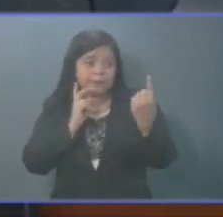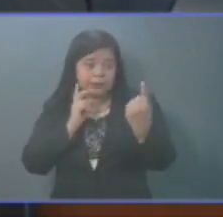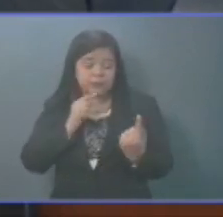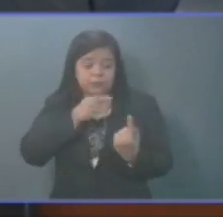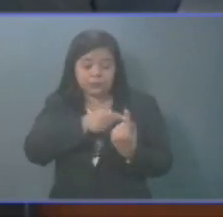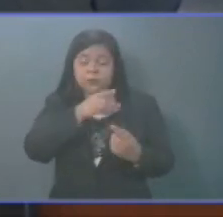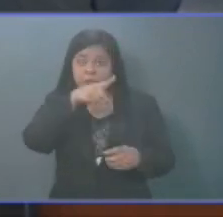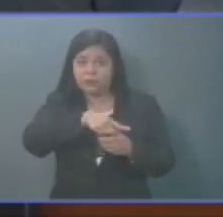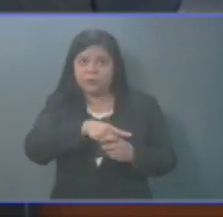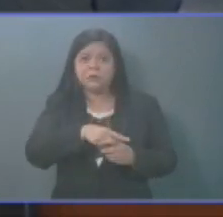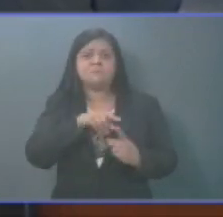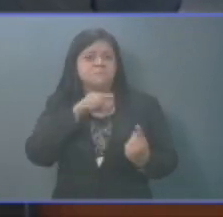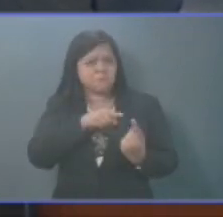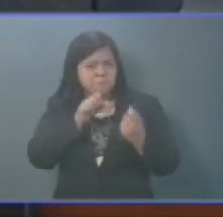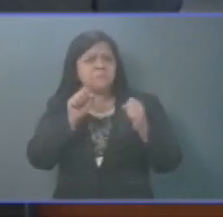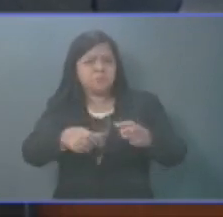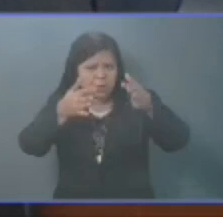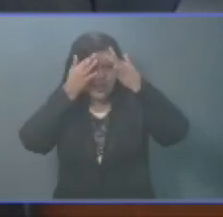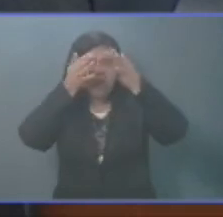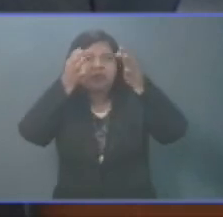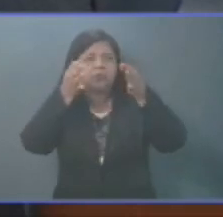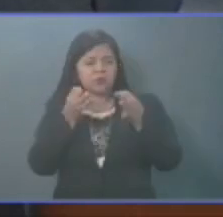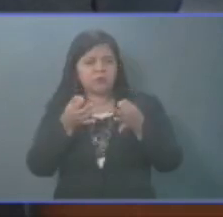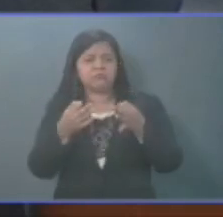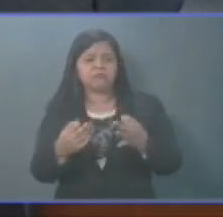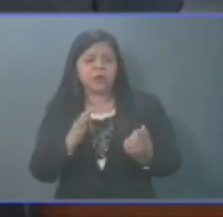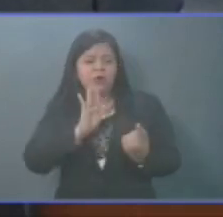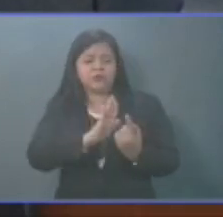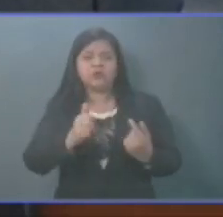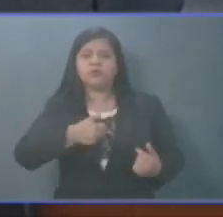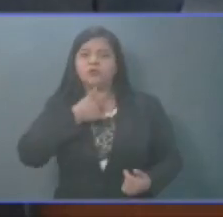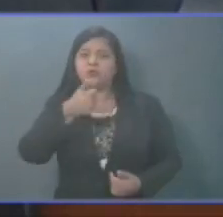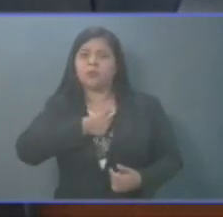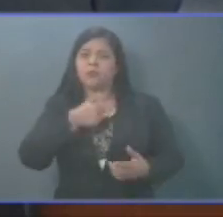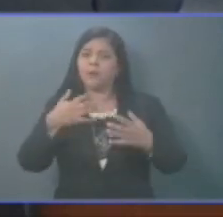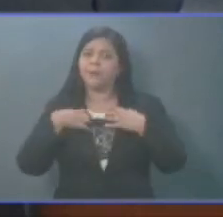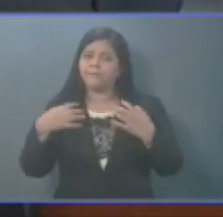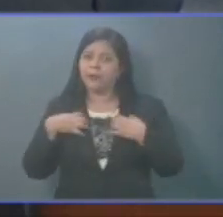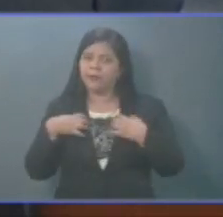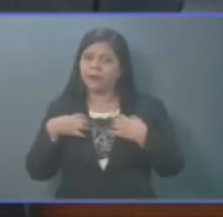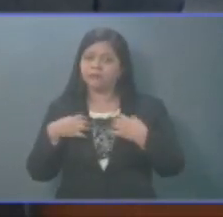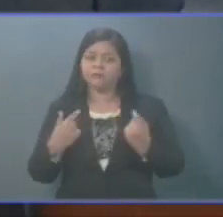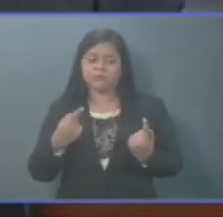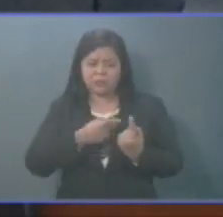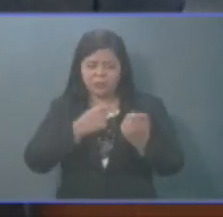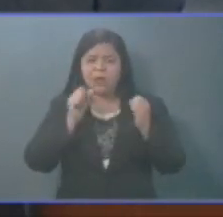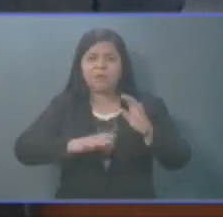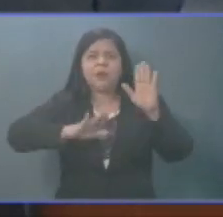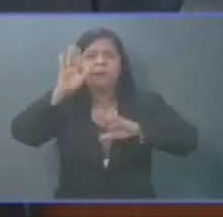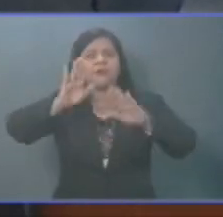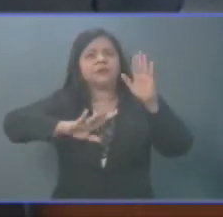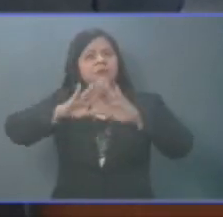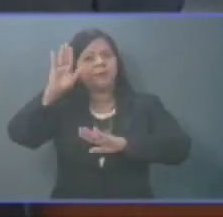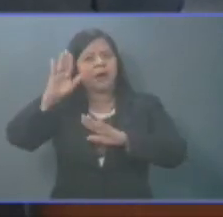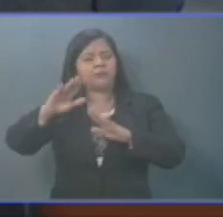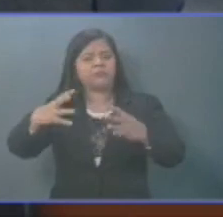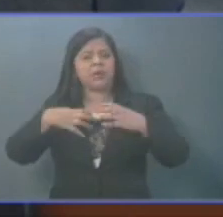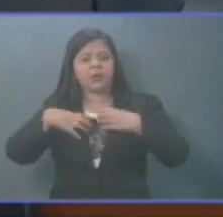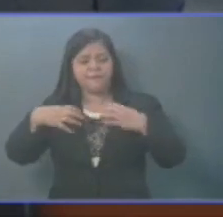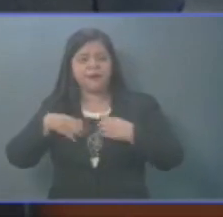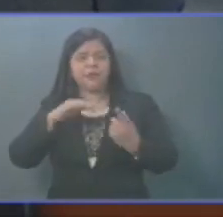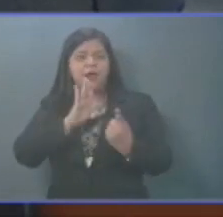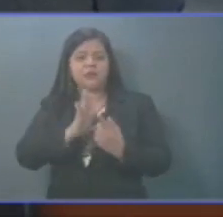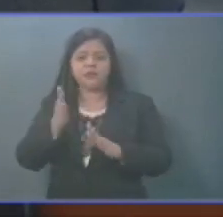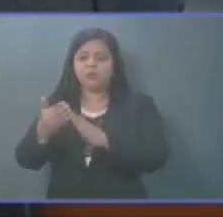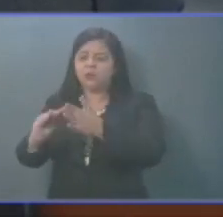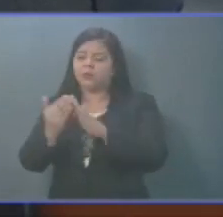discapacidad ejerce el poder de decisión sobre su propia existencia y participa activamente en la vida de su